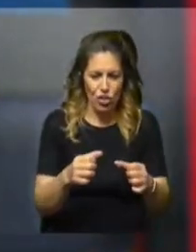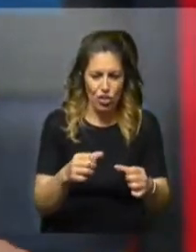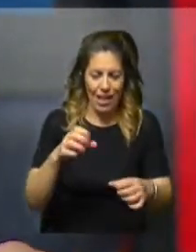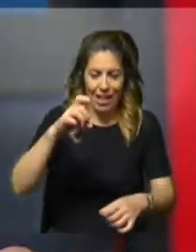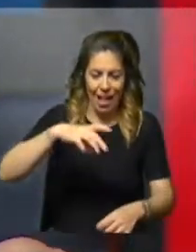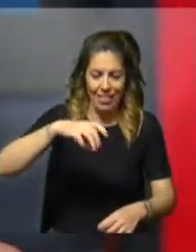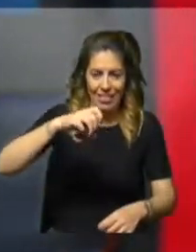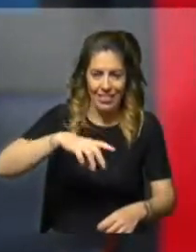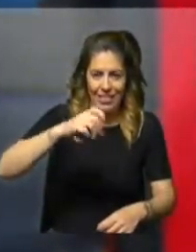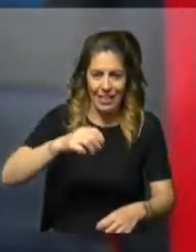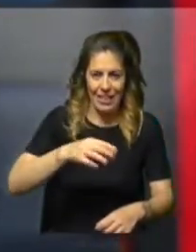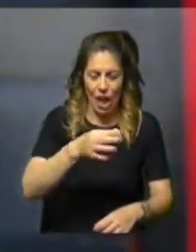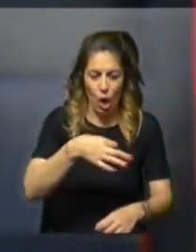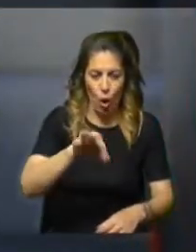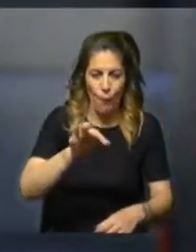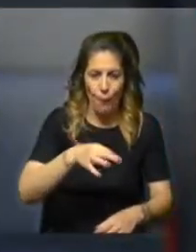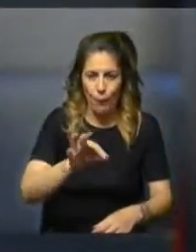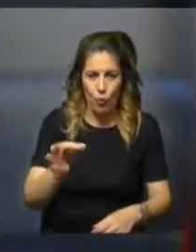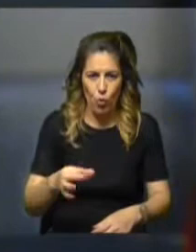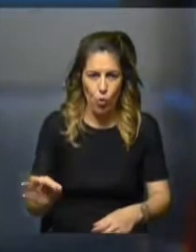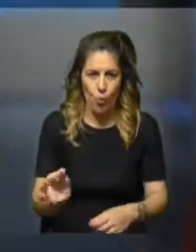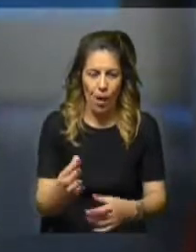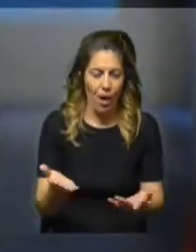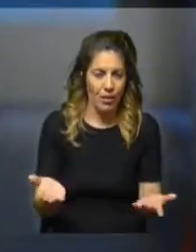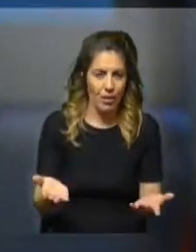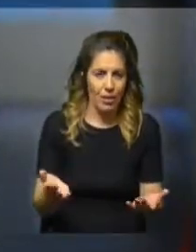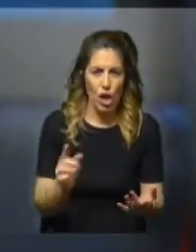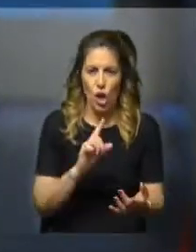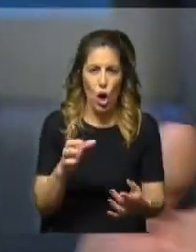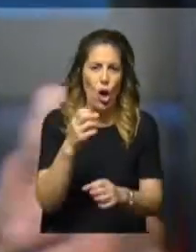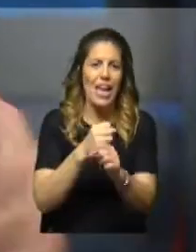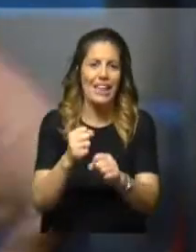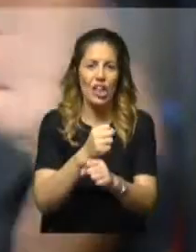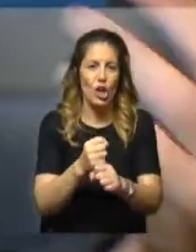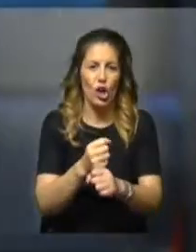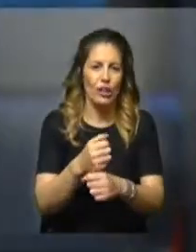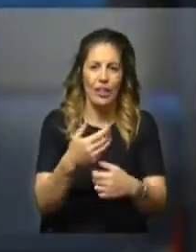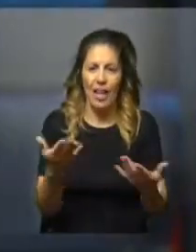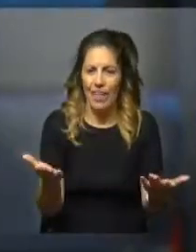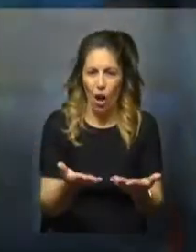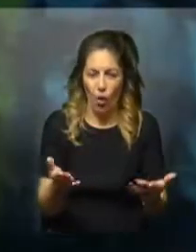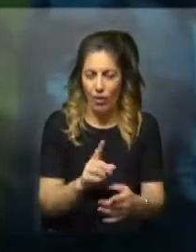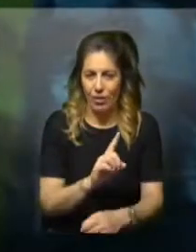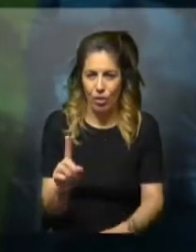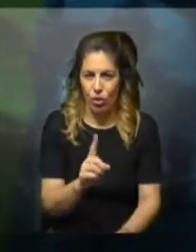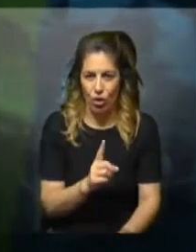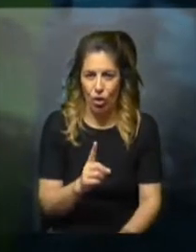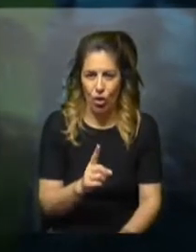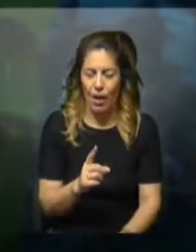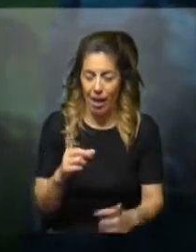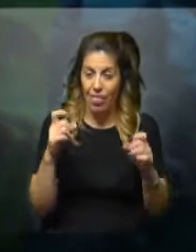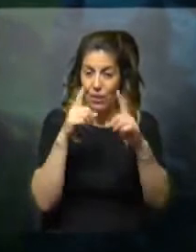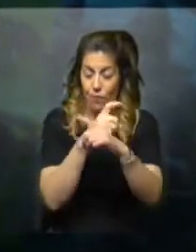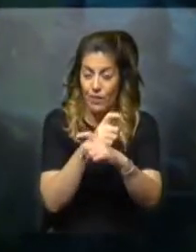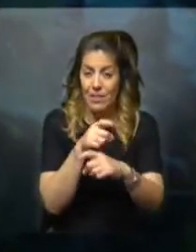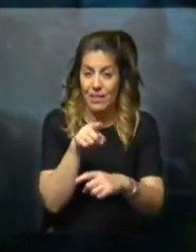con plumin con pluma de maestra o sea no tenía la tecnología de rápido gráfico y todas esas cosas era complicado